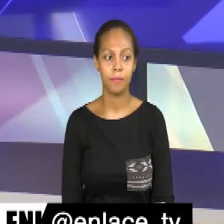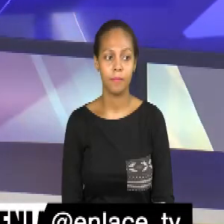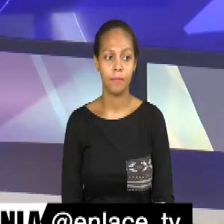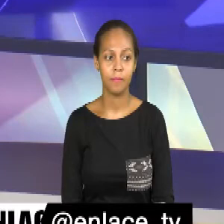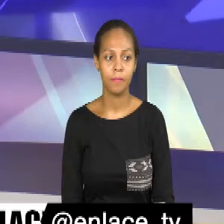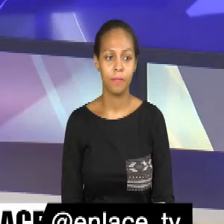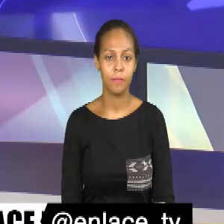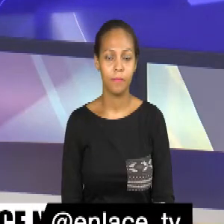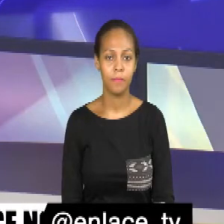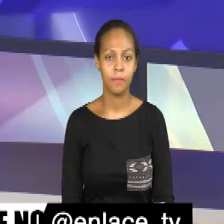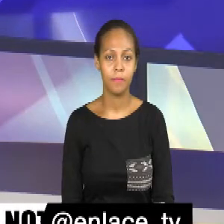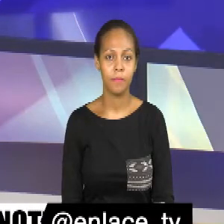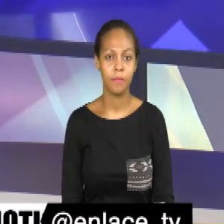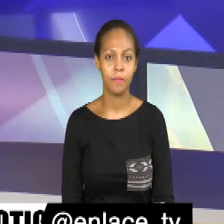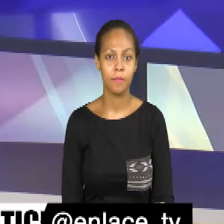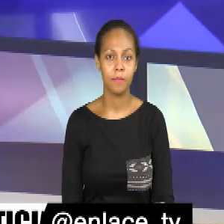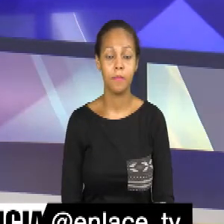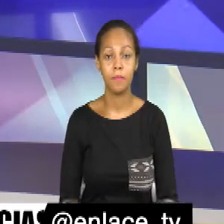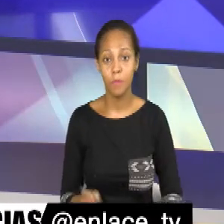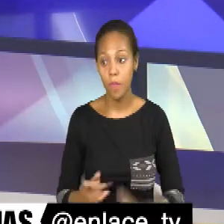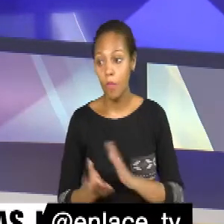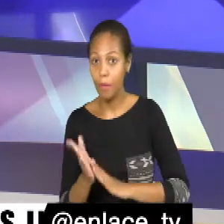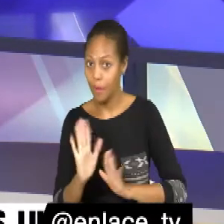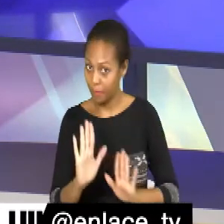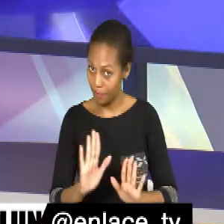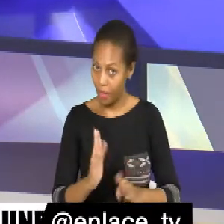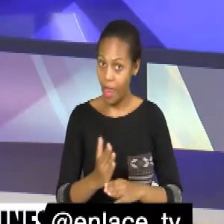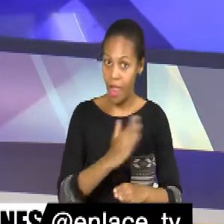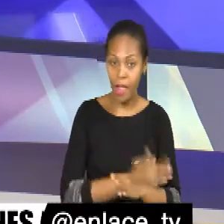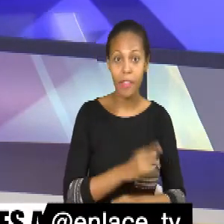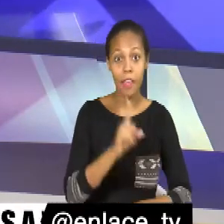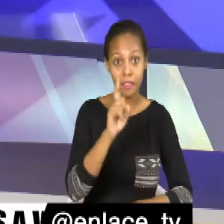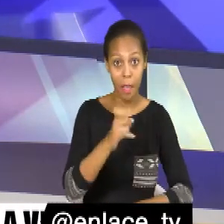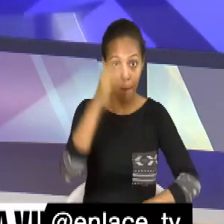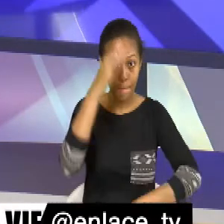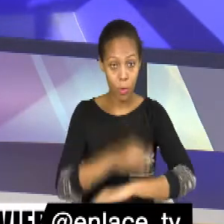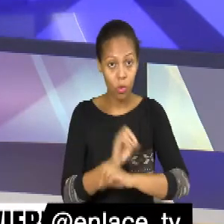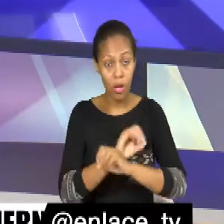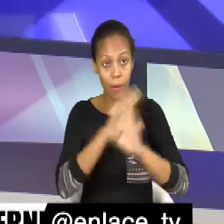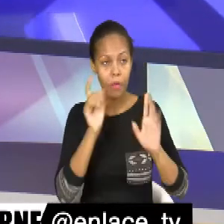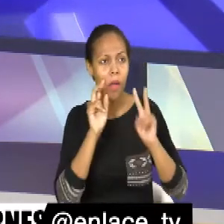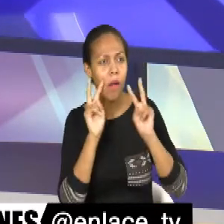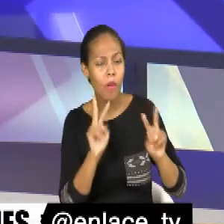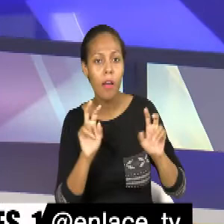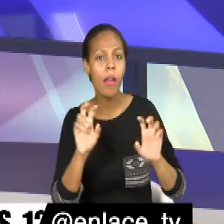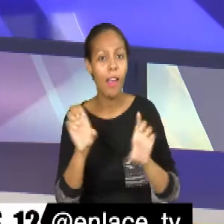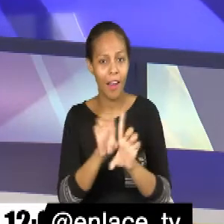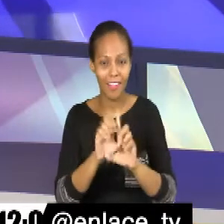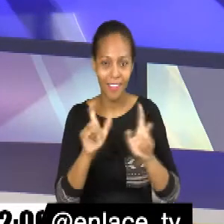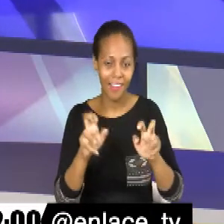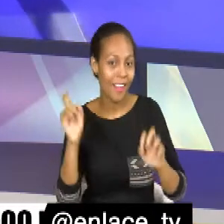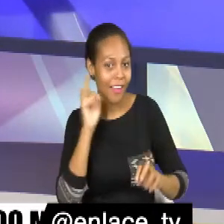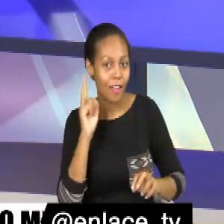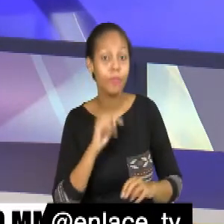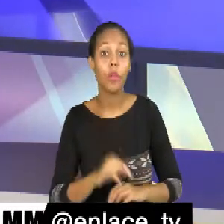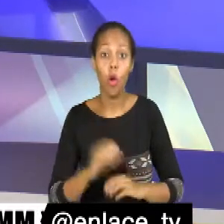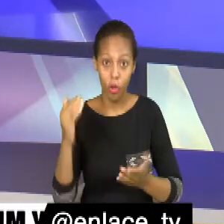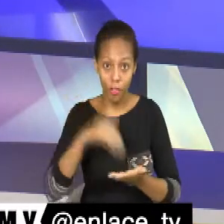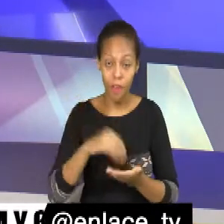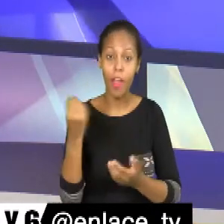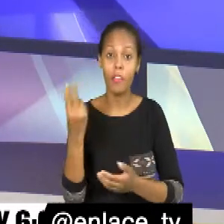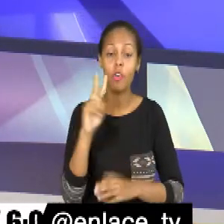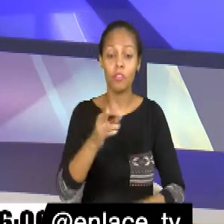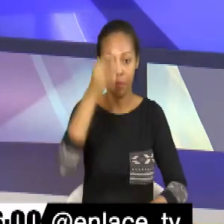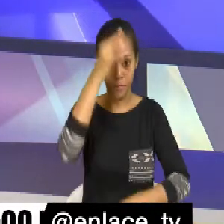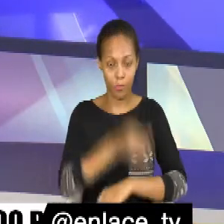Y para que salga de su casa bien informado, recuerde conectarse muy temprano con Enlace Radio 6 AM. Nos volveremos a ver, si Dios lo permite, a las 12 en punto con todo lo